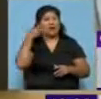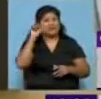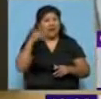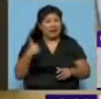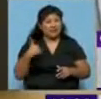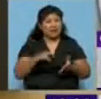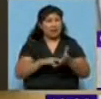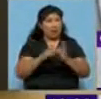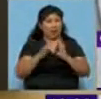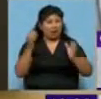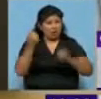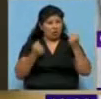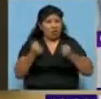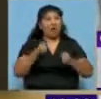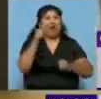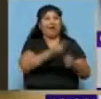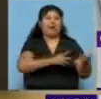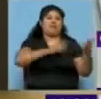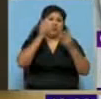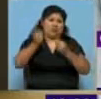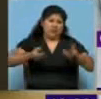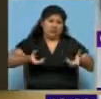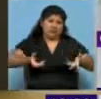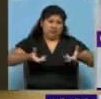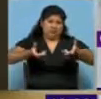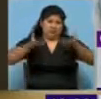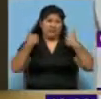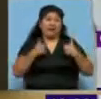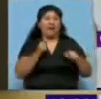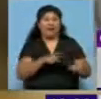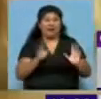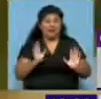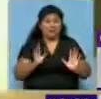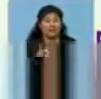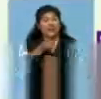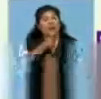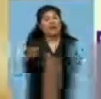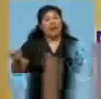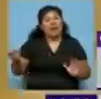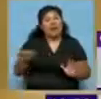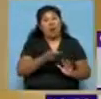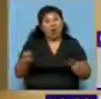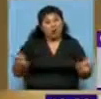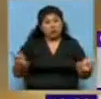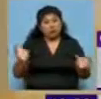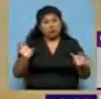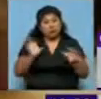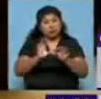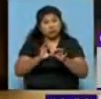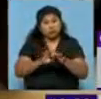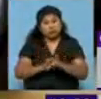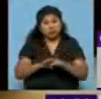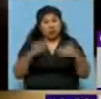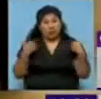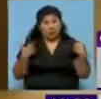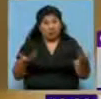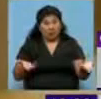Argentina de esta crisis. ¿No podrá juntarse? En su momento Labaña estuvo con Sergio Massa en el peronismo federal, después dio el portazo y se